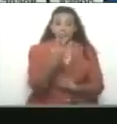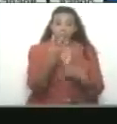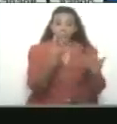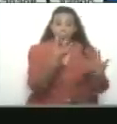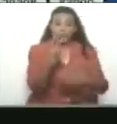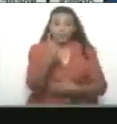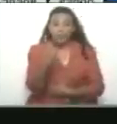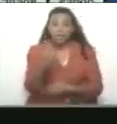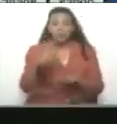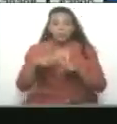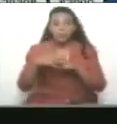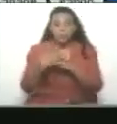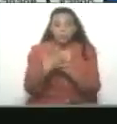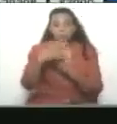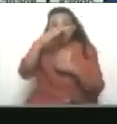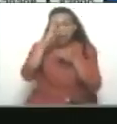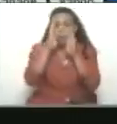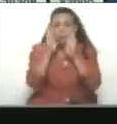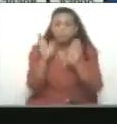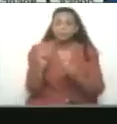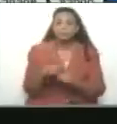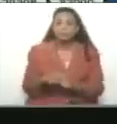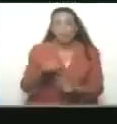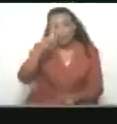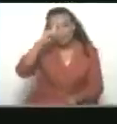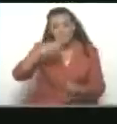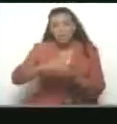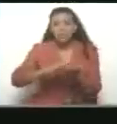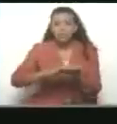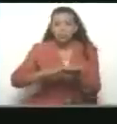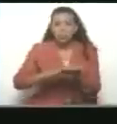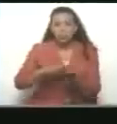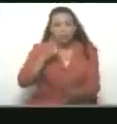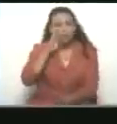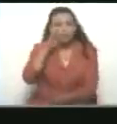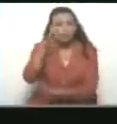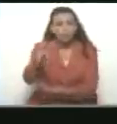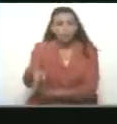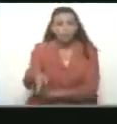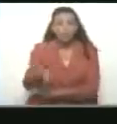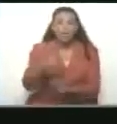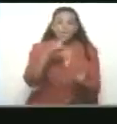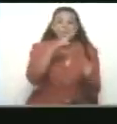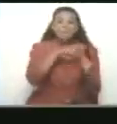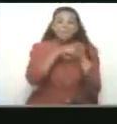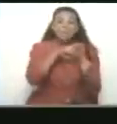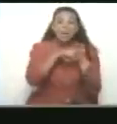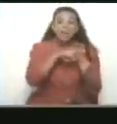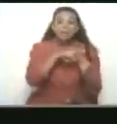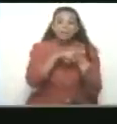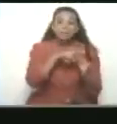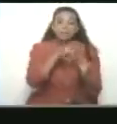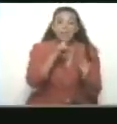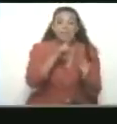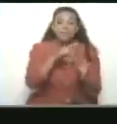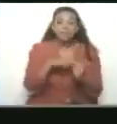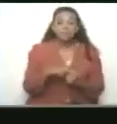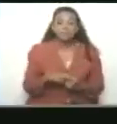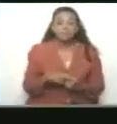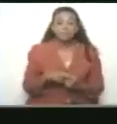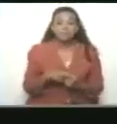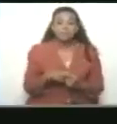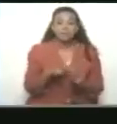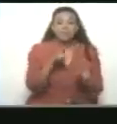13391 casos presidente vamos directamente al caso resuelto nos vamos al Estado táchira presidente yy que recordar además lo que sucedió en la